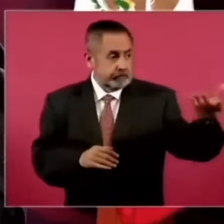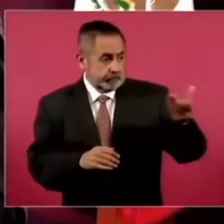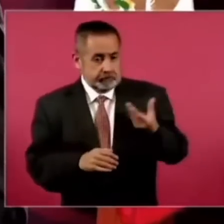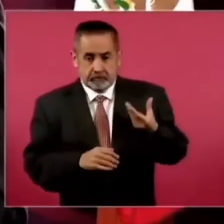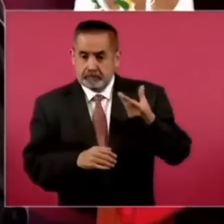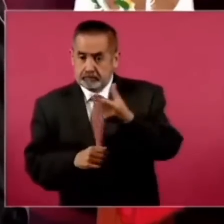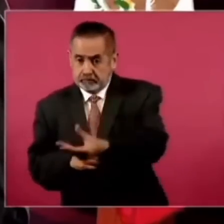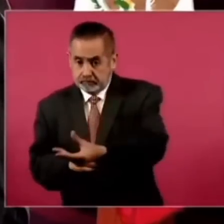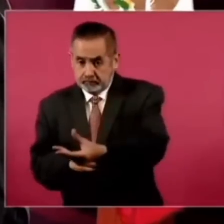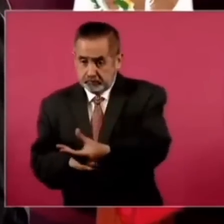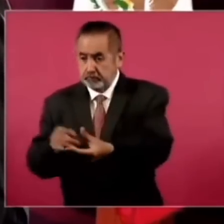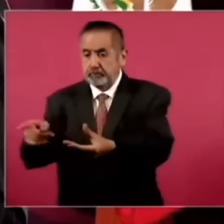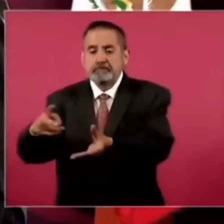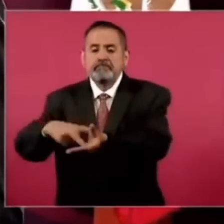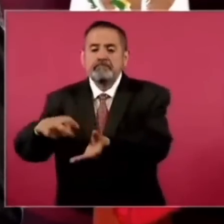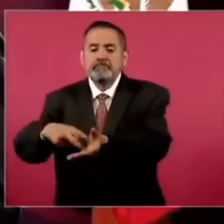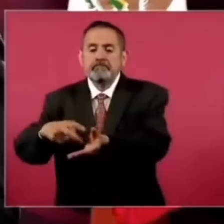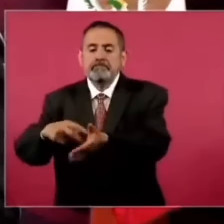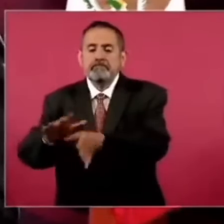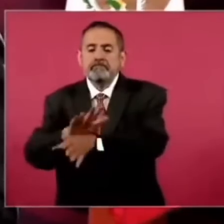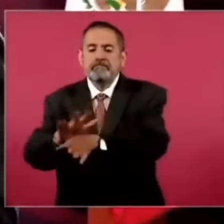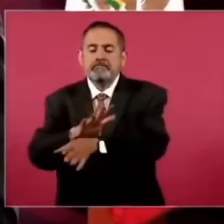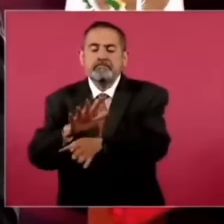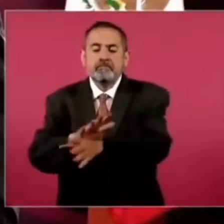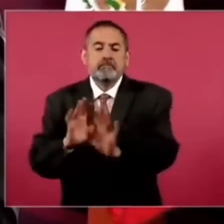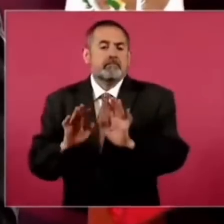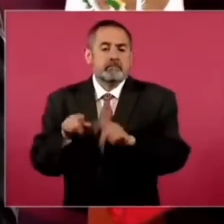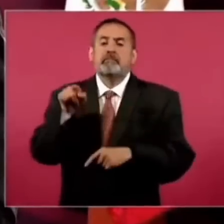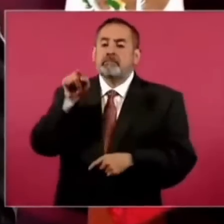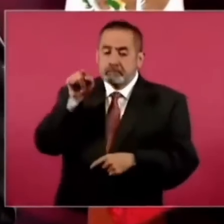autónomos. Es su facultad